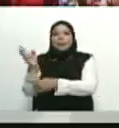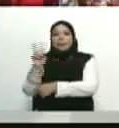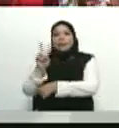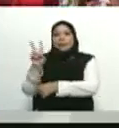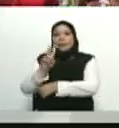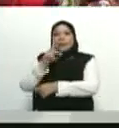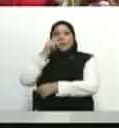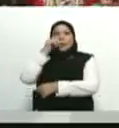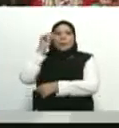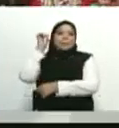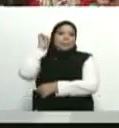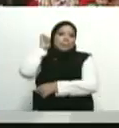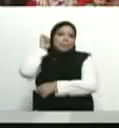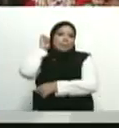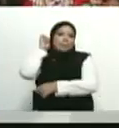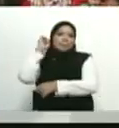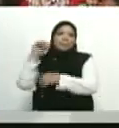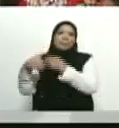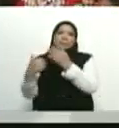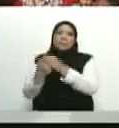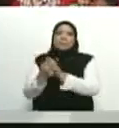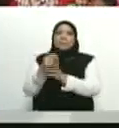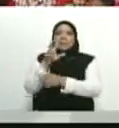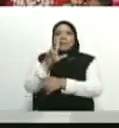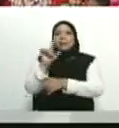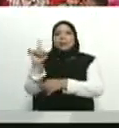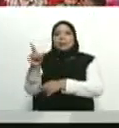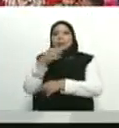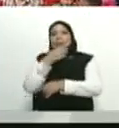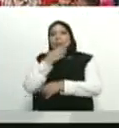venezolanos y venezolanas de aquí al 31 de diciembre.